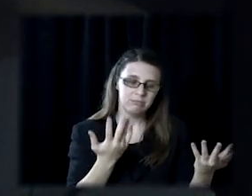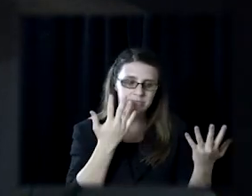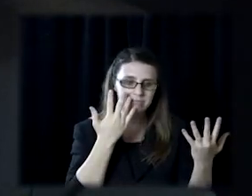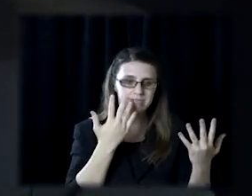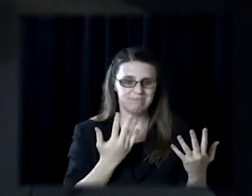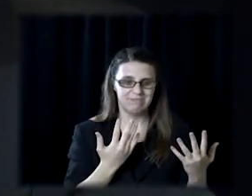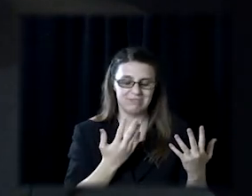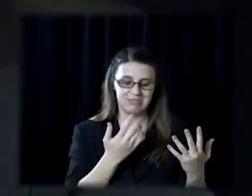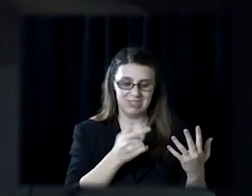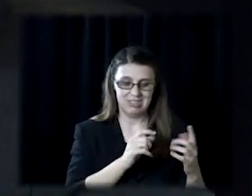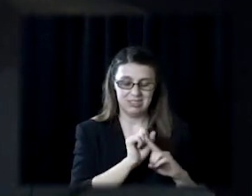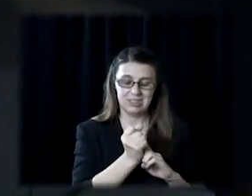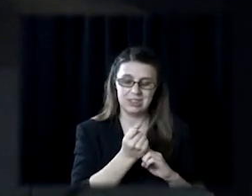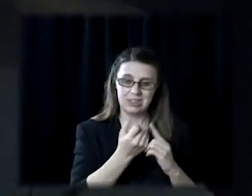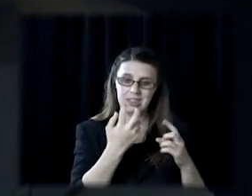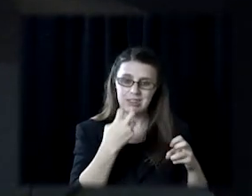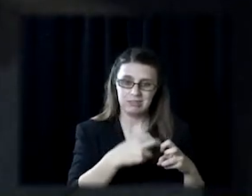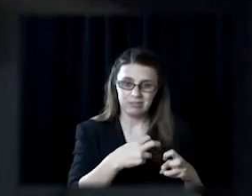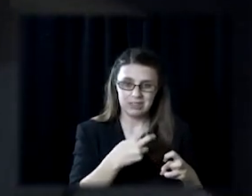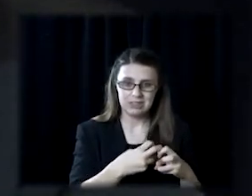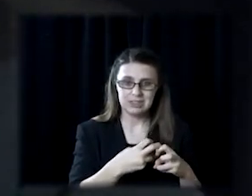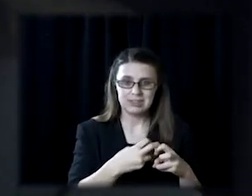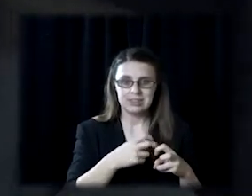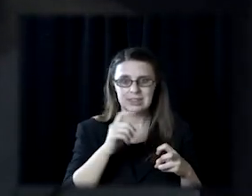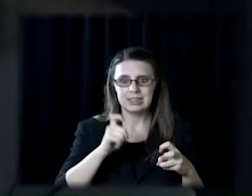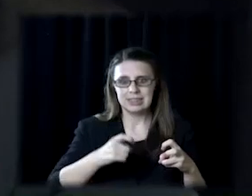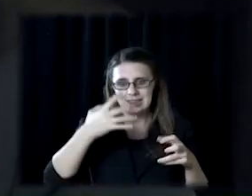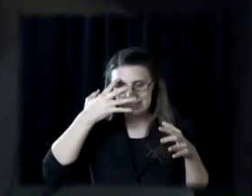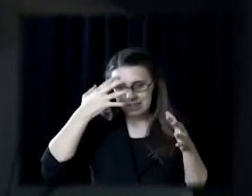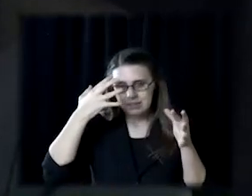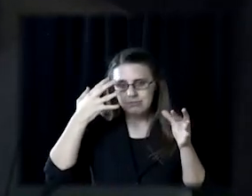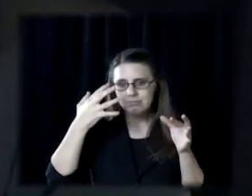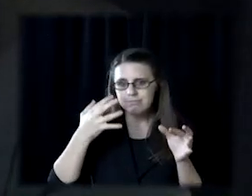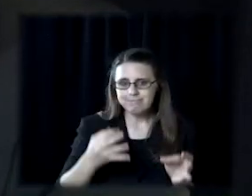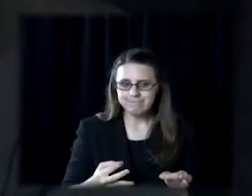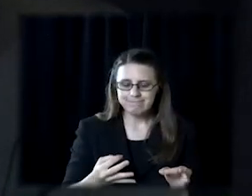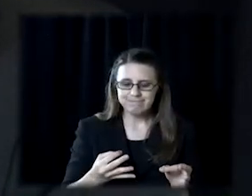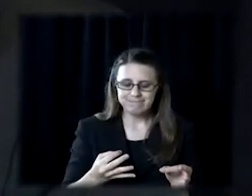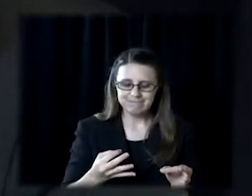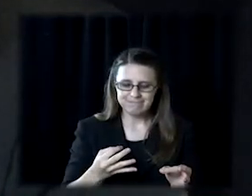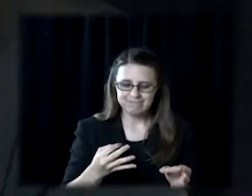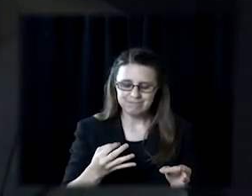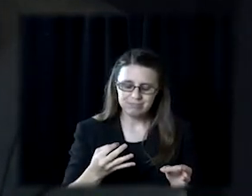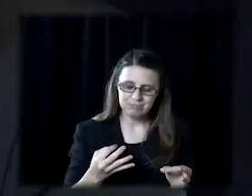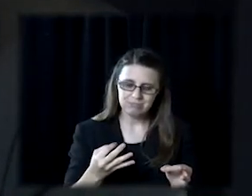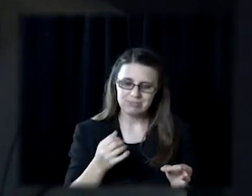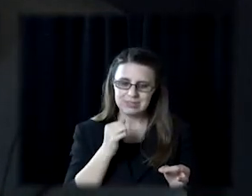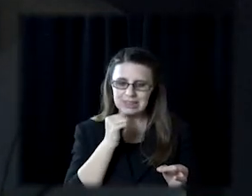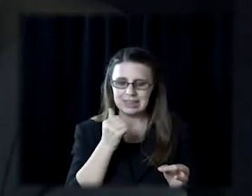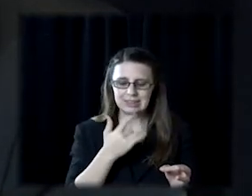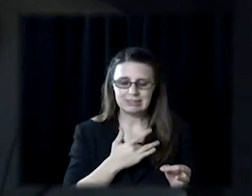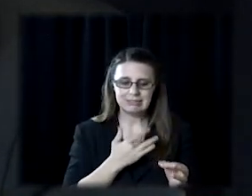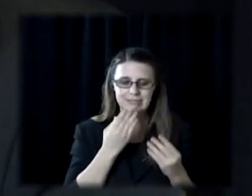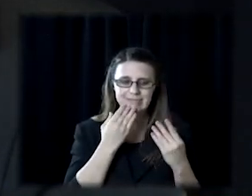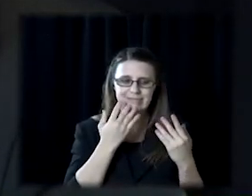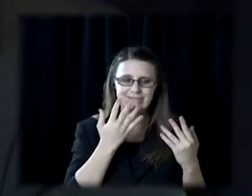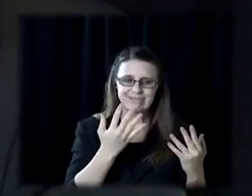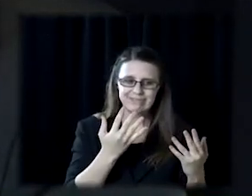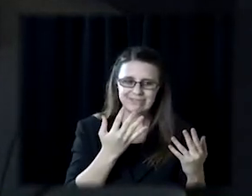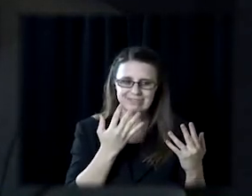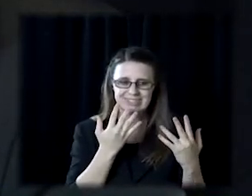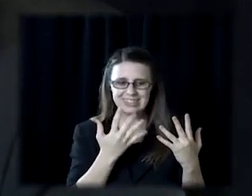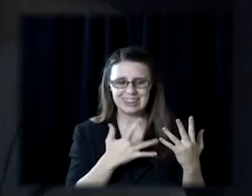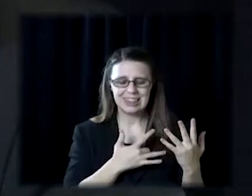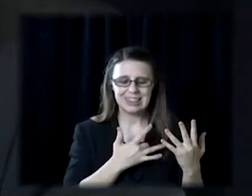son difíciles y se toman decisiones antipáticas y por lo tanto pues nos